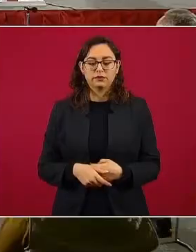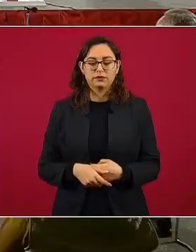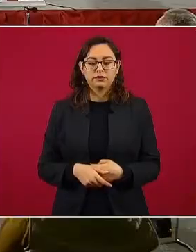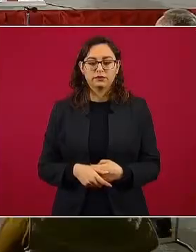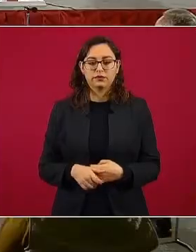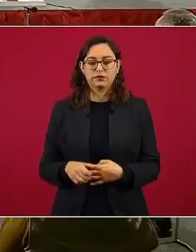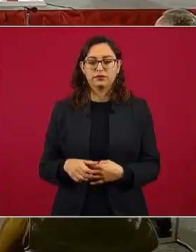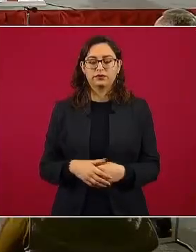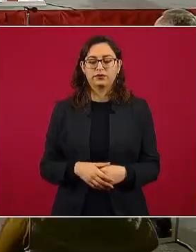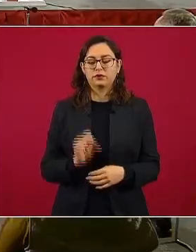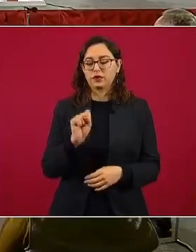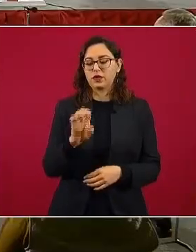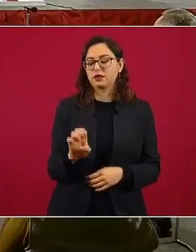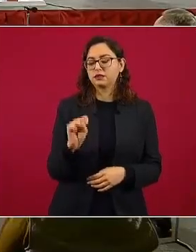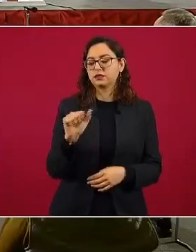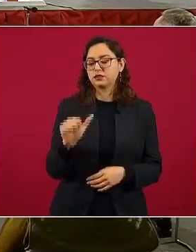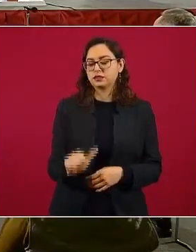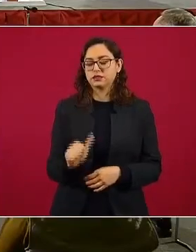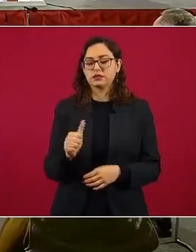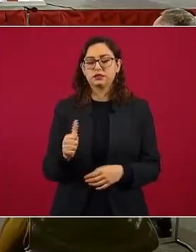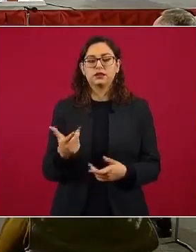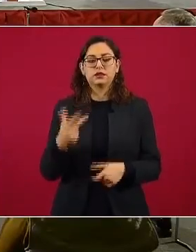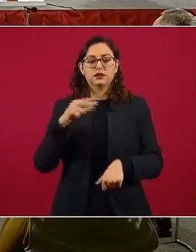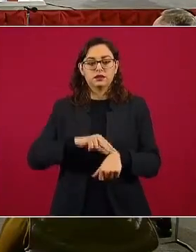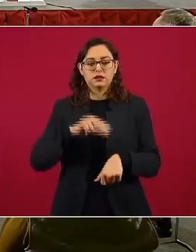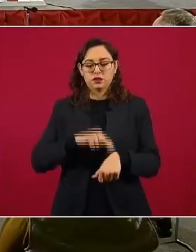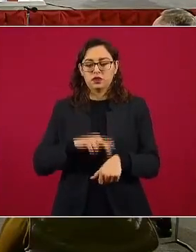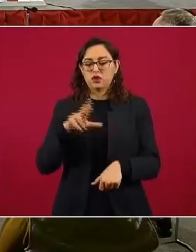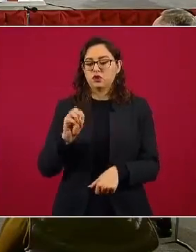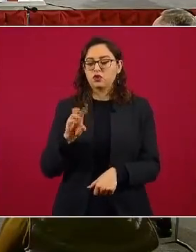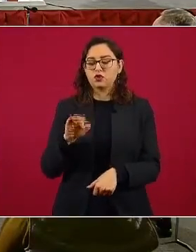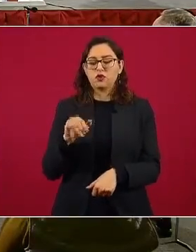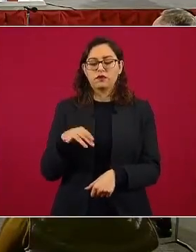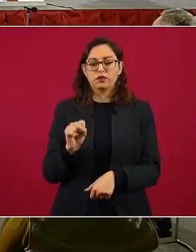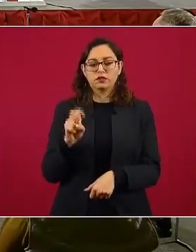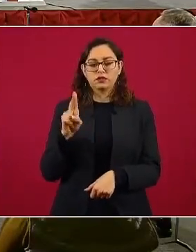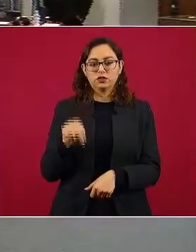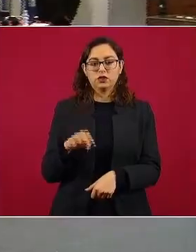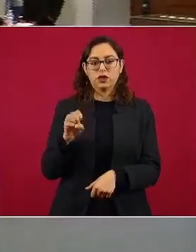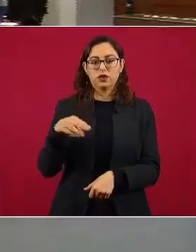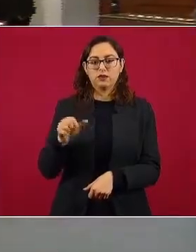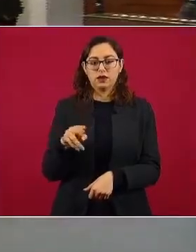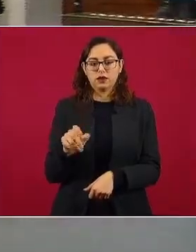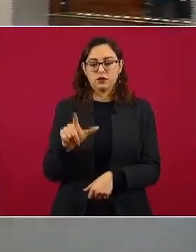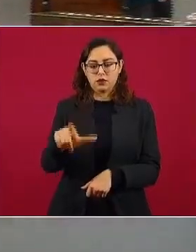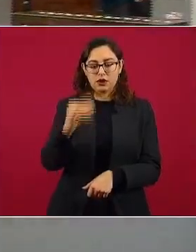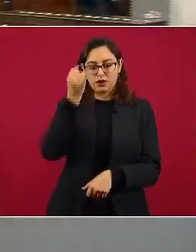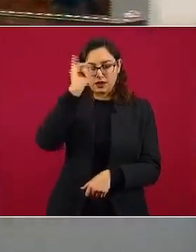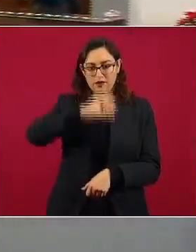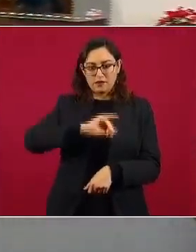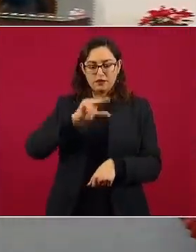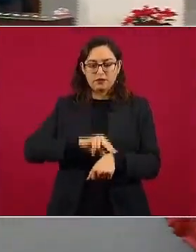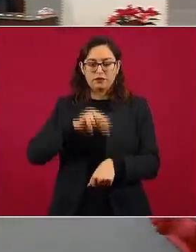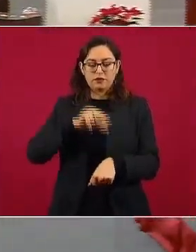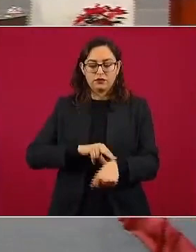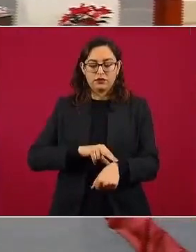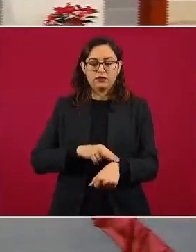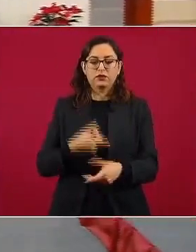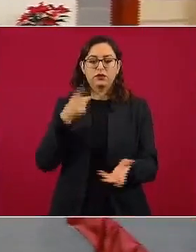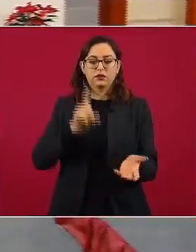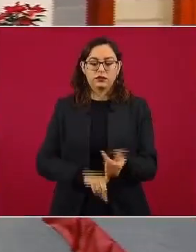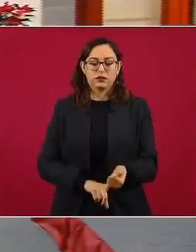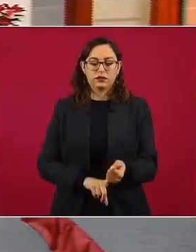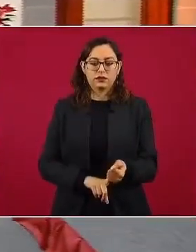de Salud recibe el doctor Robinson Emanuel Robles Hernández, jefe de médicos residentes del Instituto